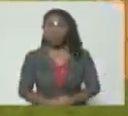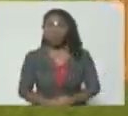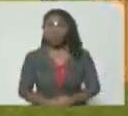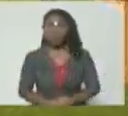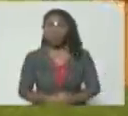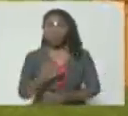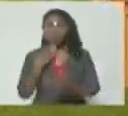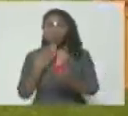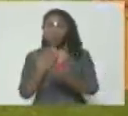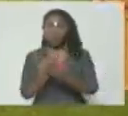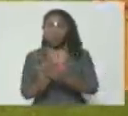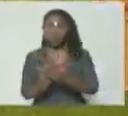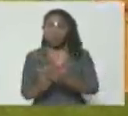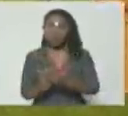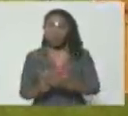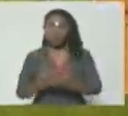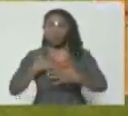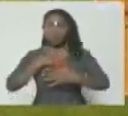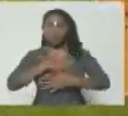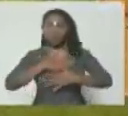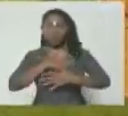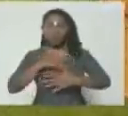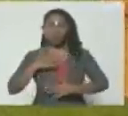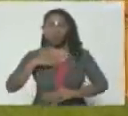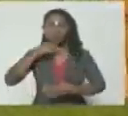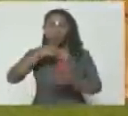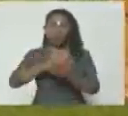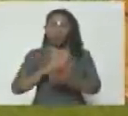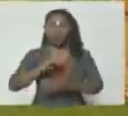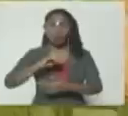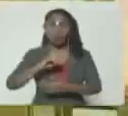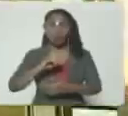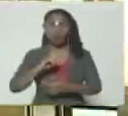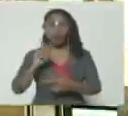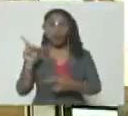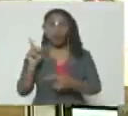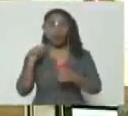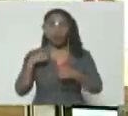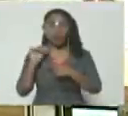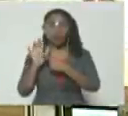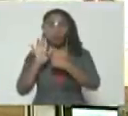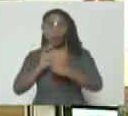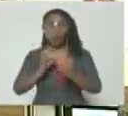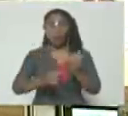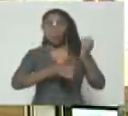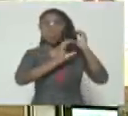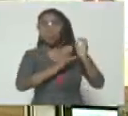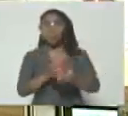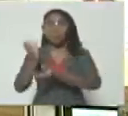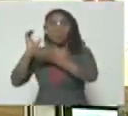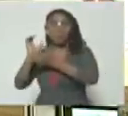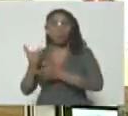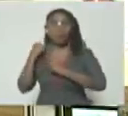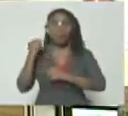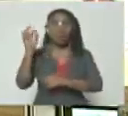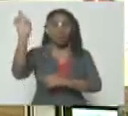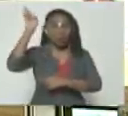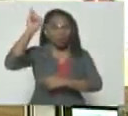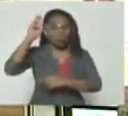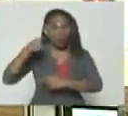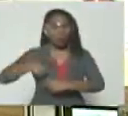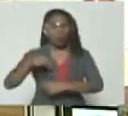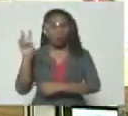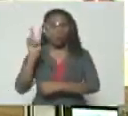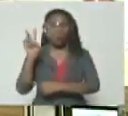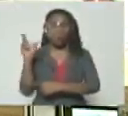Muchas gracias. Un placer. Mi nombre es Jefferson Toyo. Represento como bartender a lo que es la emblemática empresa Rones de Venezuela, en la